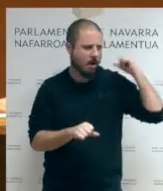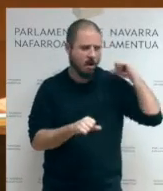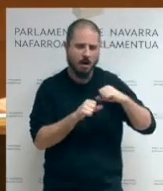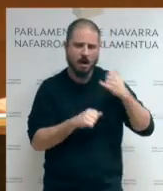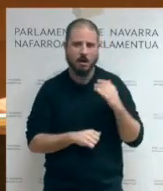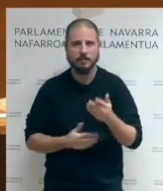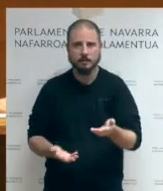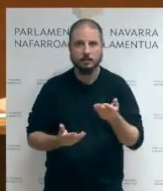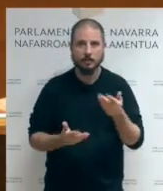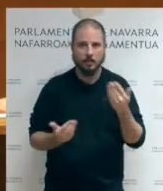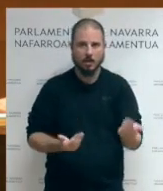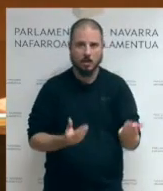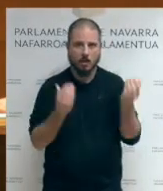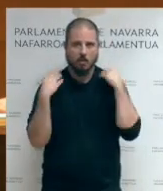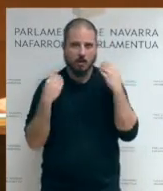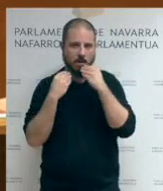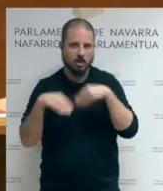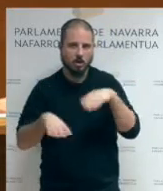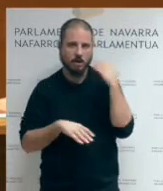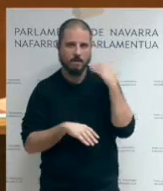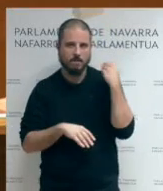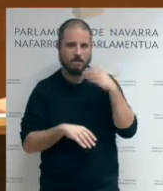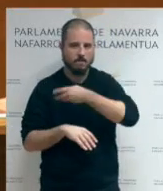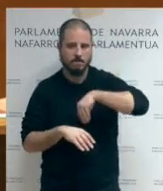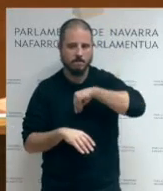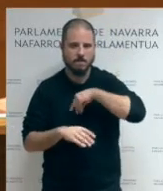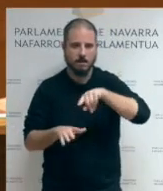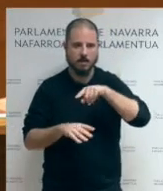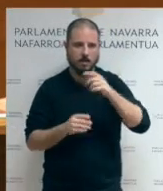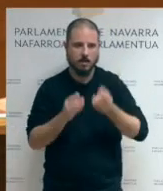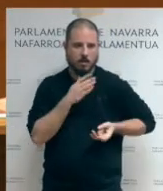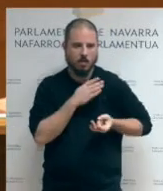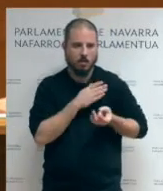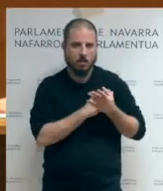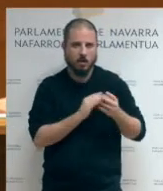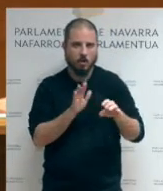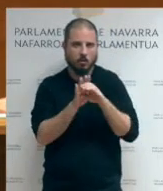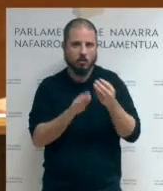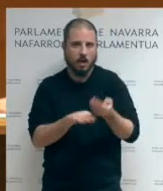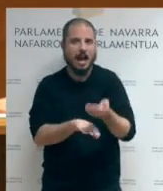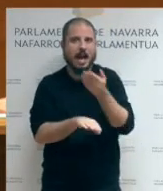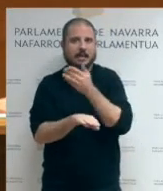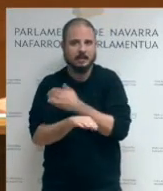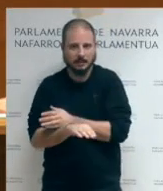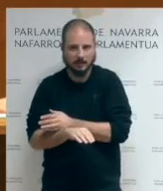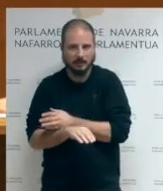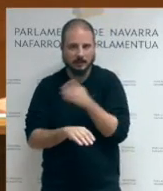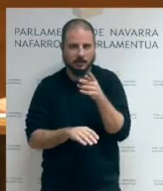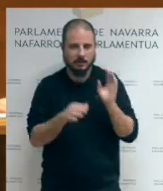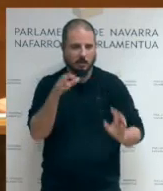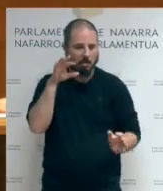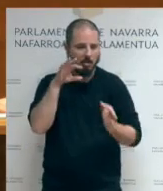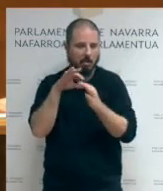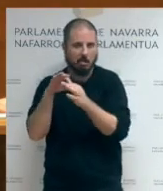hecho, las competencias históricas o forales, cuyo origen es evidentemente preconstitucional y cuya existencia no está vinculada al